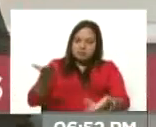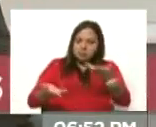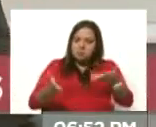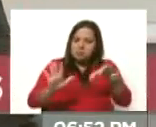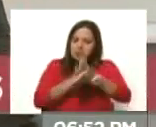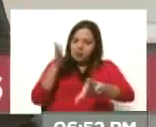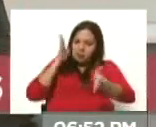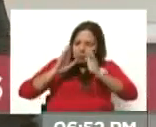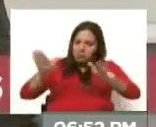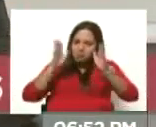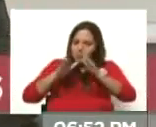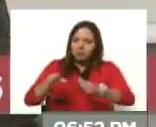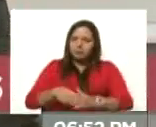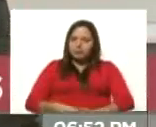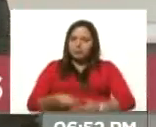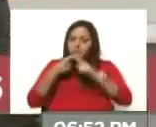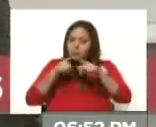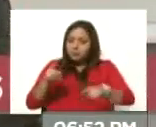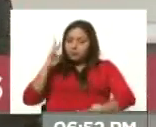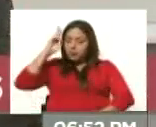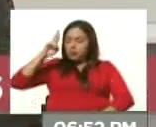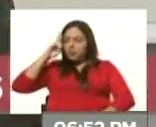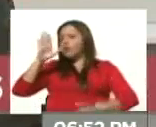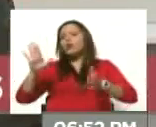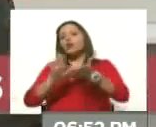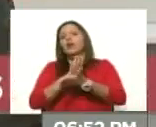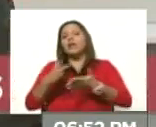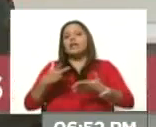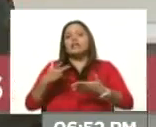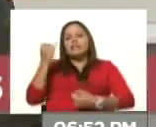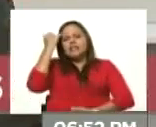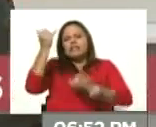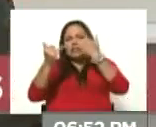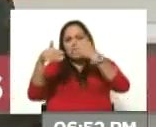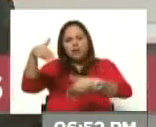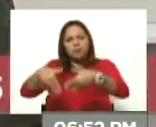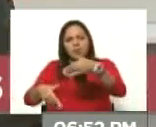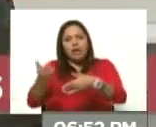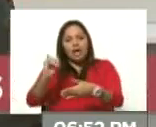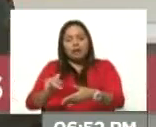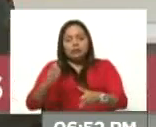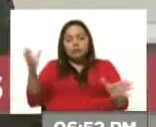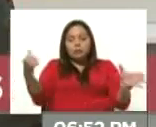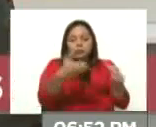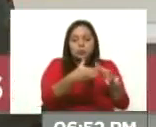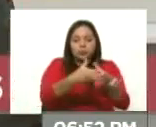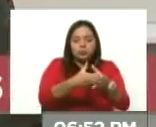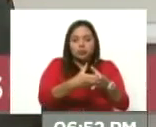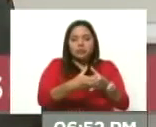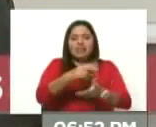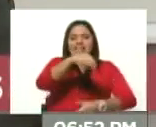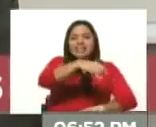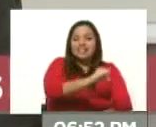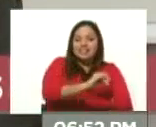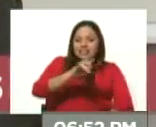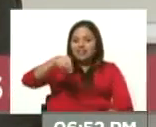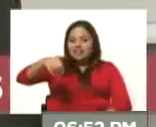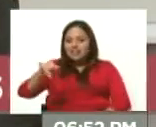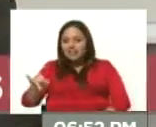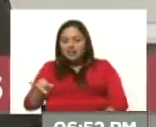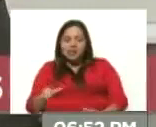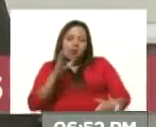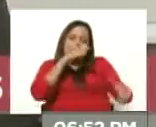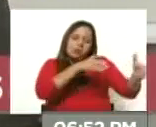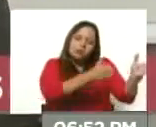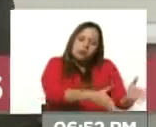recomendaciones pero cuando uno analiza el tema de la intención de voto hay un pedazo bien grande que es el de los límites y son opositores